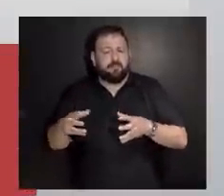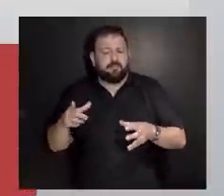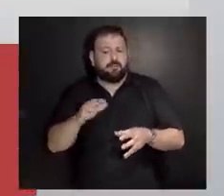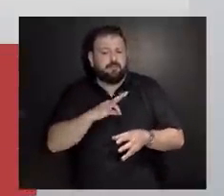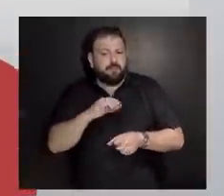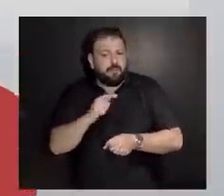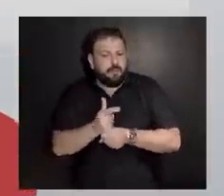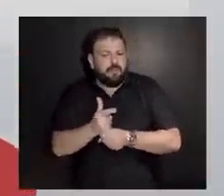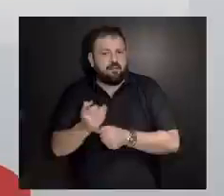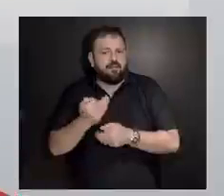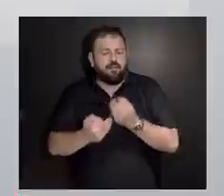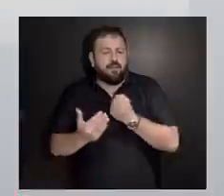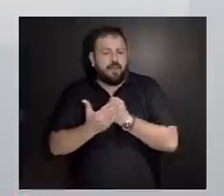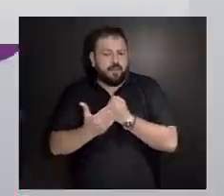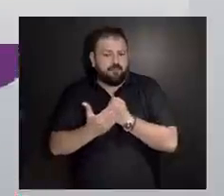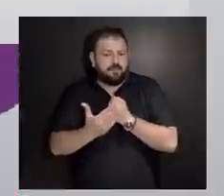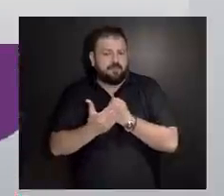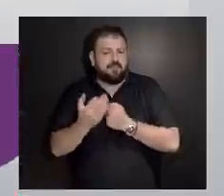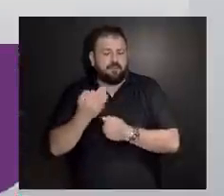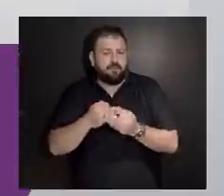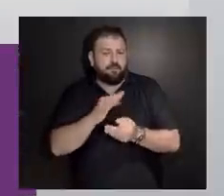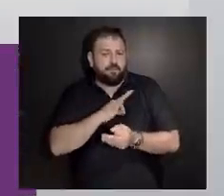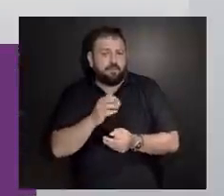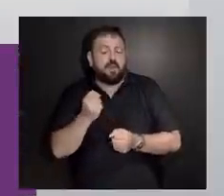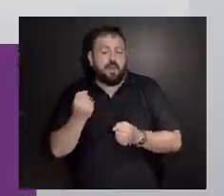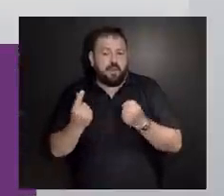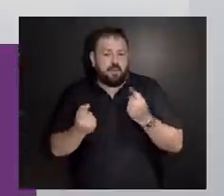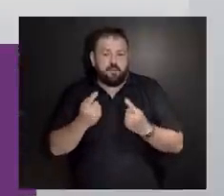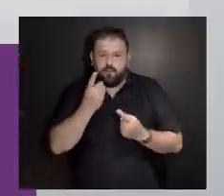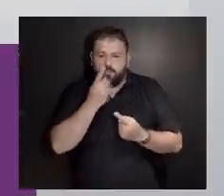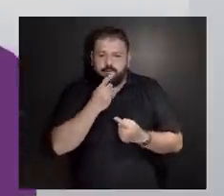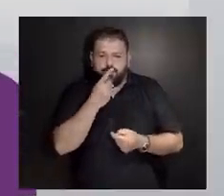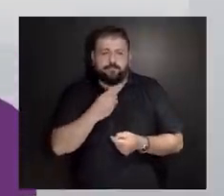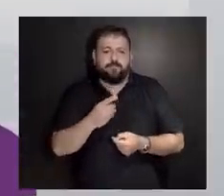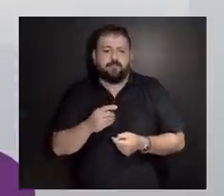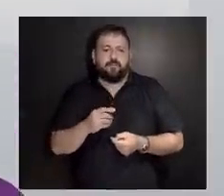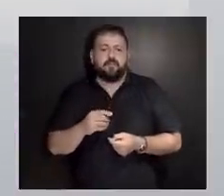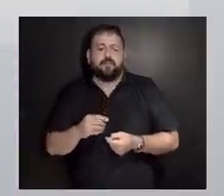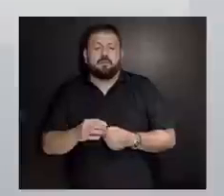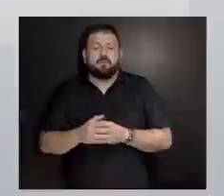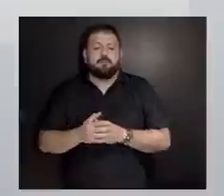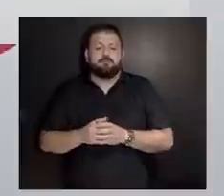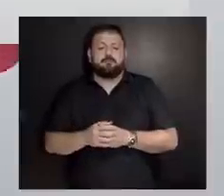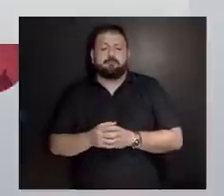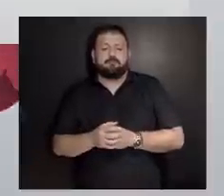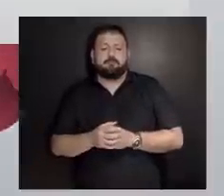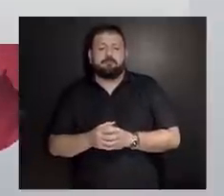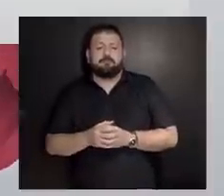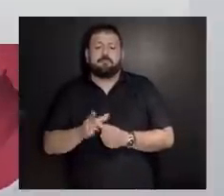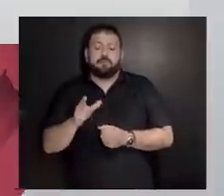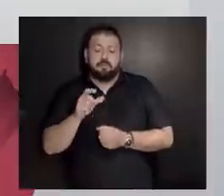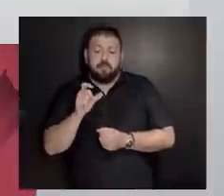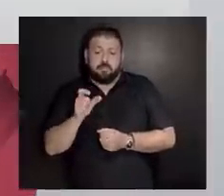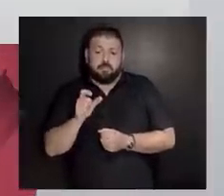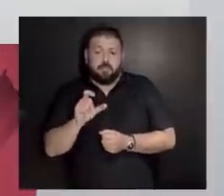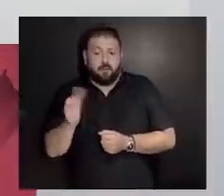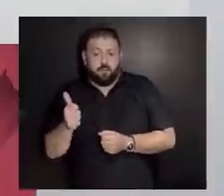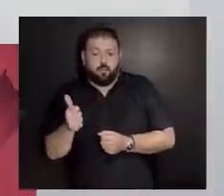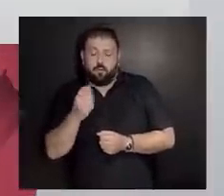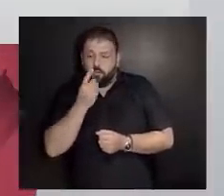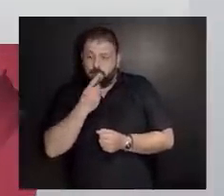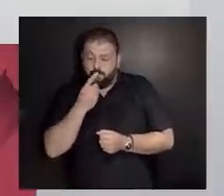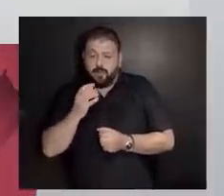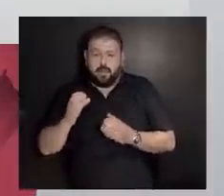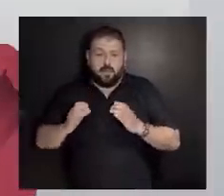y hay un tipo de diabetes específica que se conoce como diabetes MODY, en la cual, por ejemplo, estos